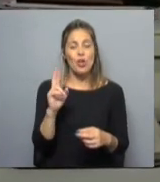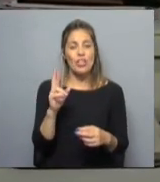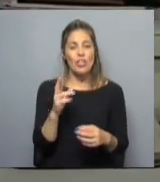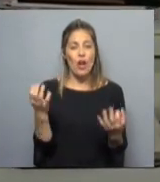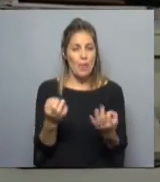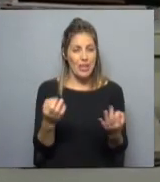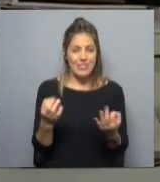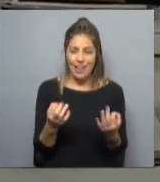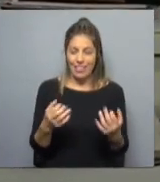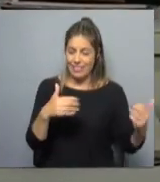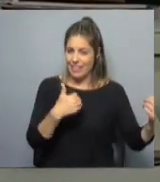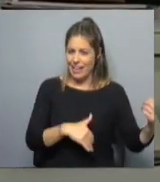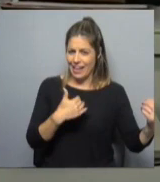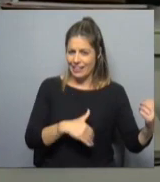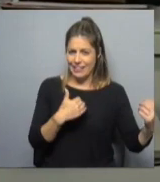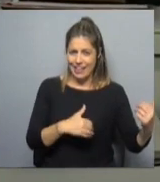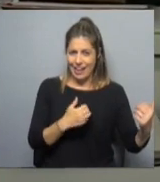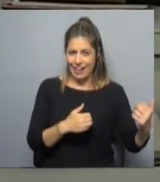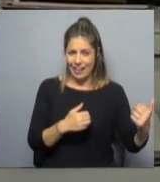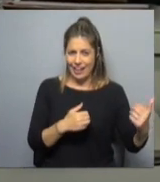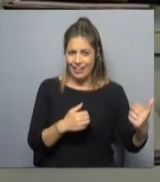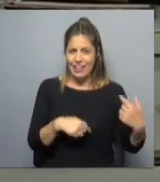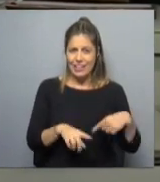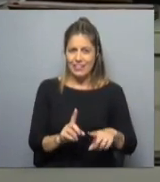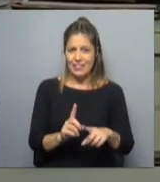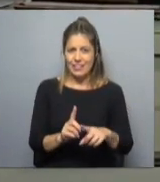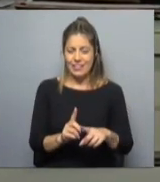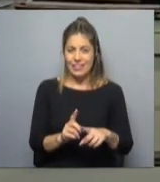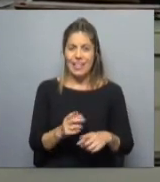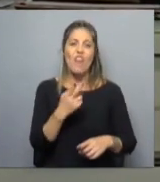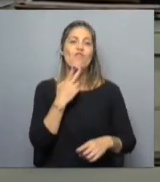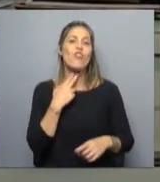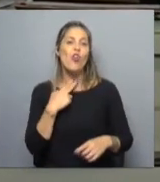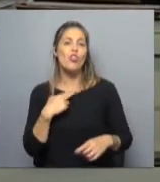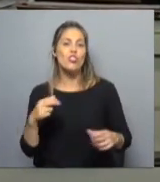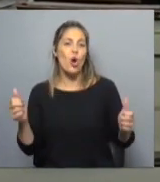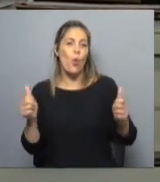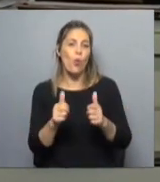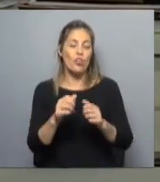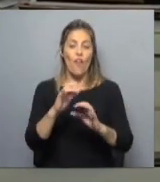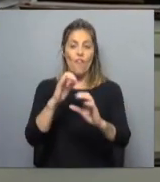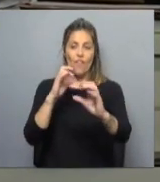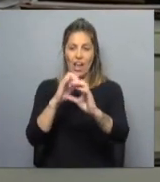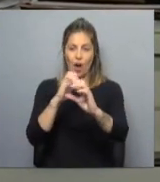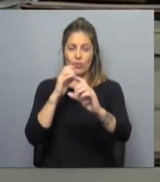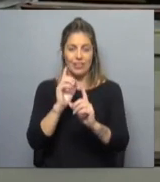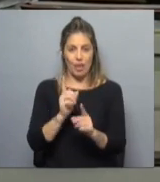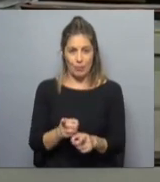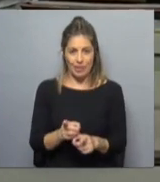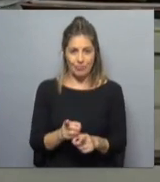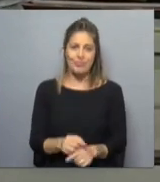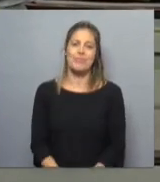especial, ese de las guitarras, muy súper hiper acústico de las guitarras, las voces, algunas flautas también. Y bueno, así